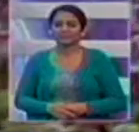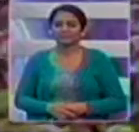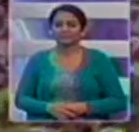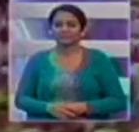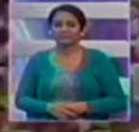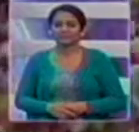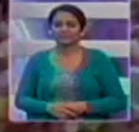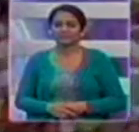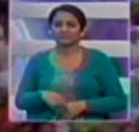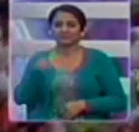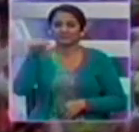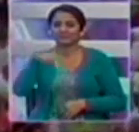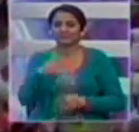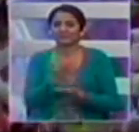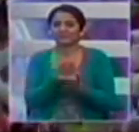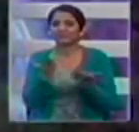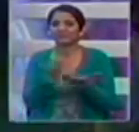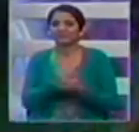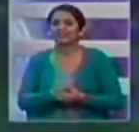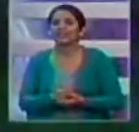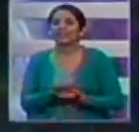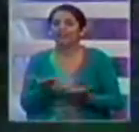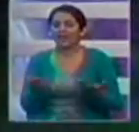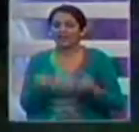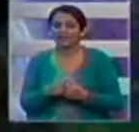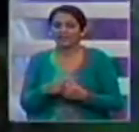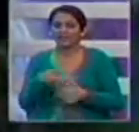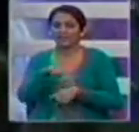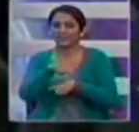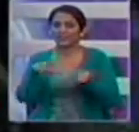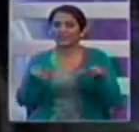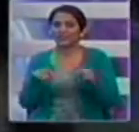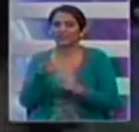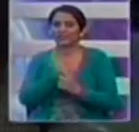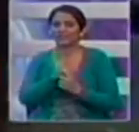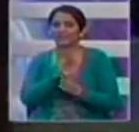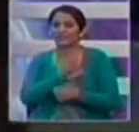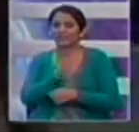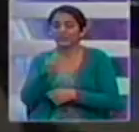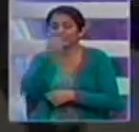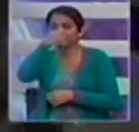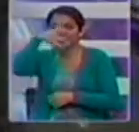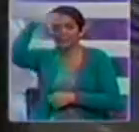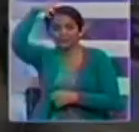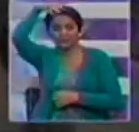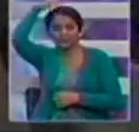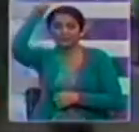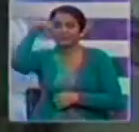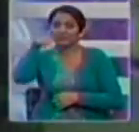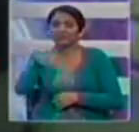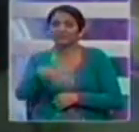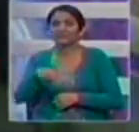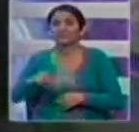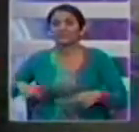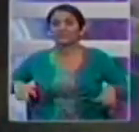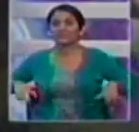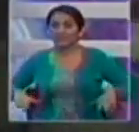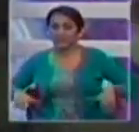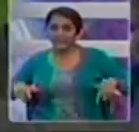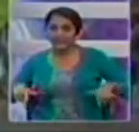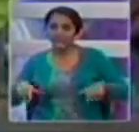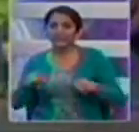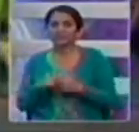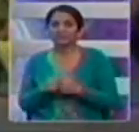Esta concentración fue en el recinto ferial de Santo Domingo de los Áchilas. Aquí fue la última actividad que cumplió el binomio presidencial por Alianza